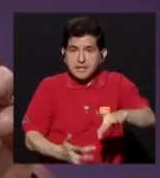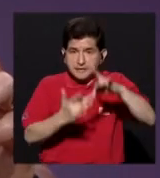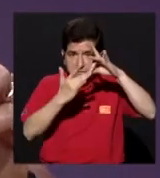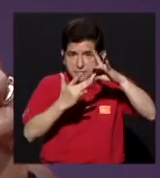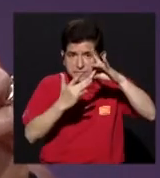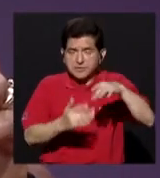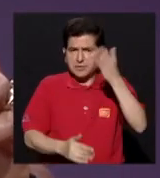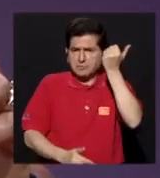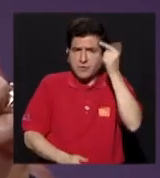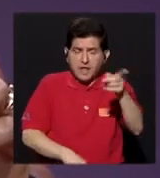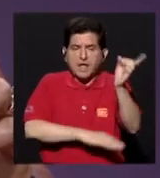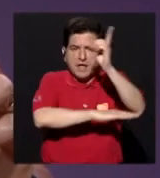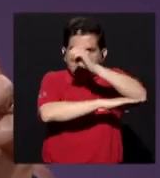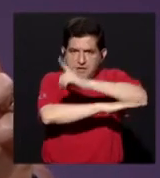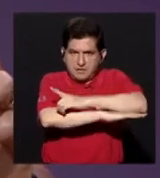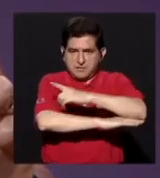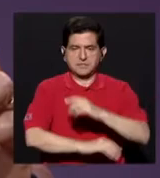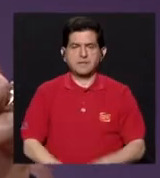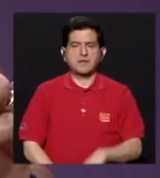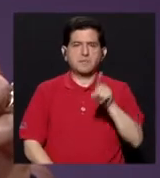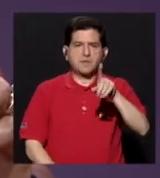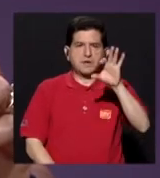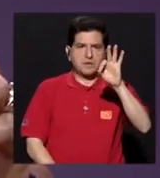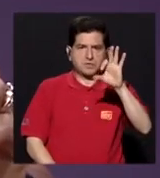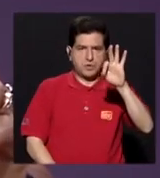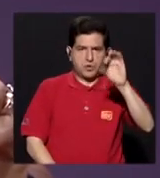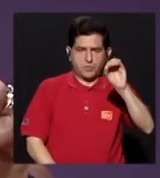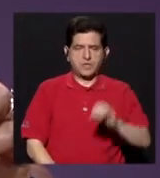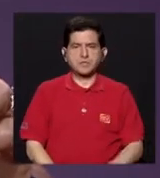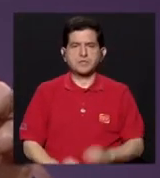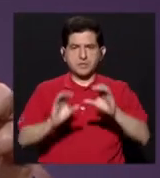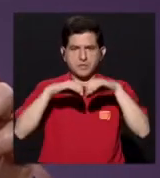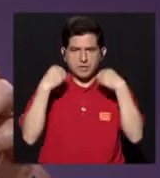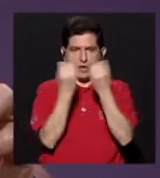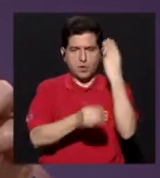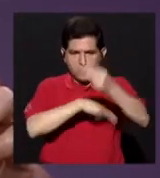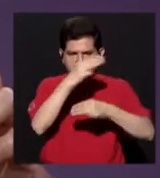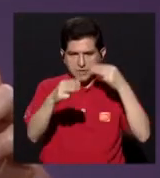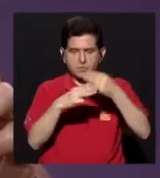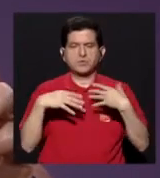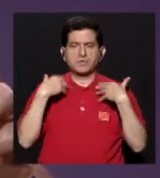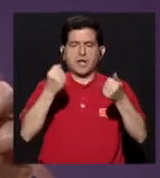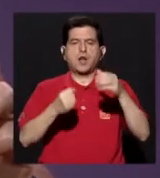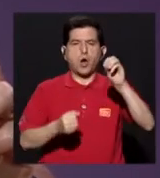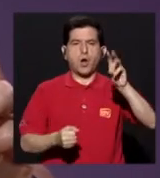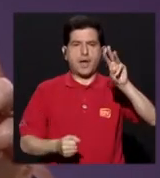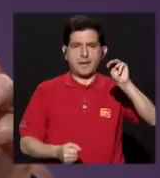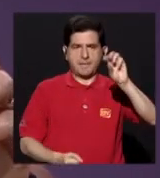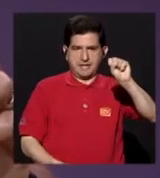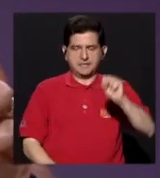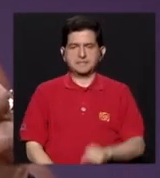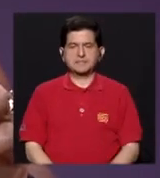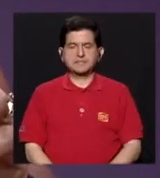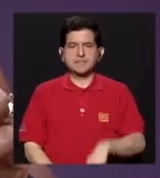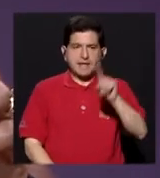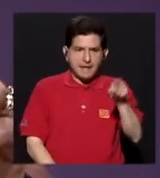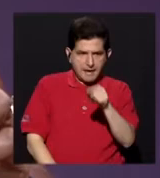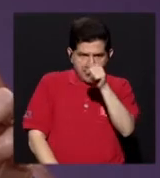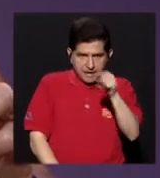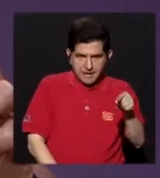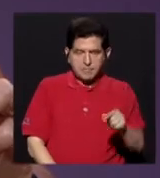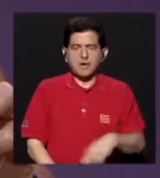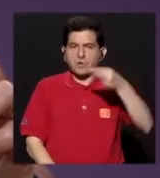específico, pues ese día, en 1990, la Organización Mundial de la Salud, la OMS, retiró